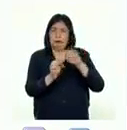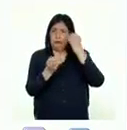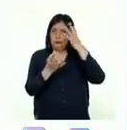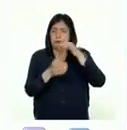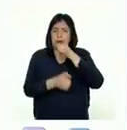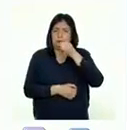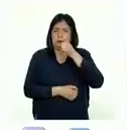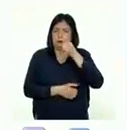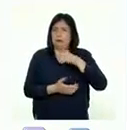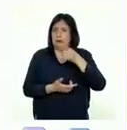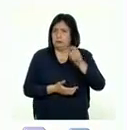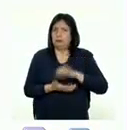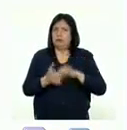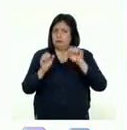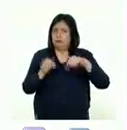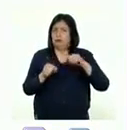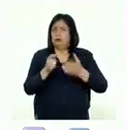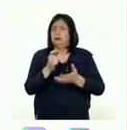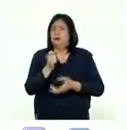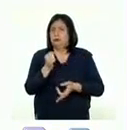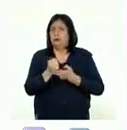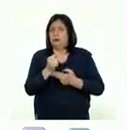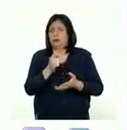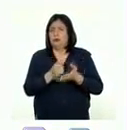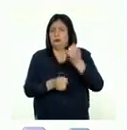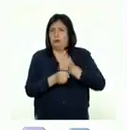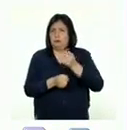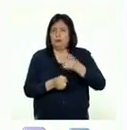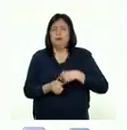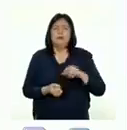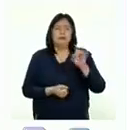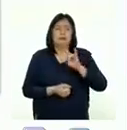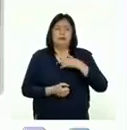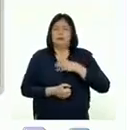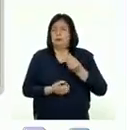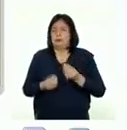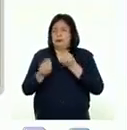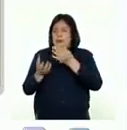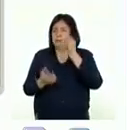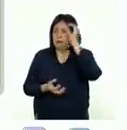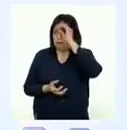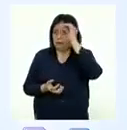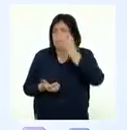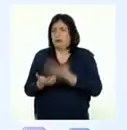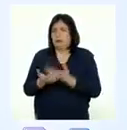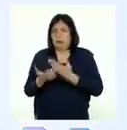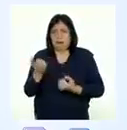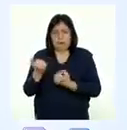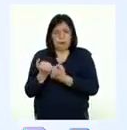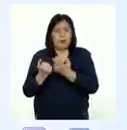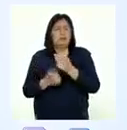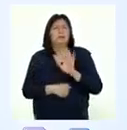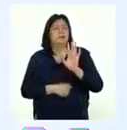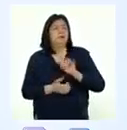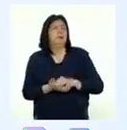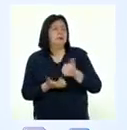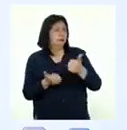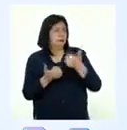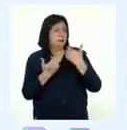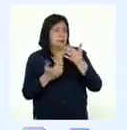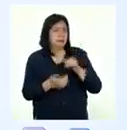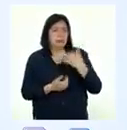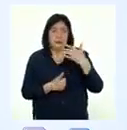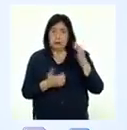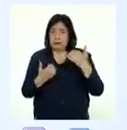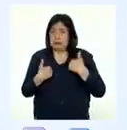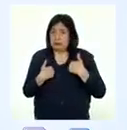periodístico de un medio confiable. Uso eso como fuente para dar mi opinión fundamentada. Gracias, Joseph. Ahora